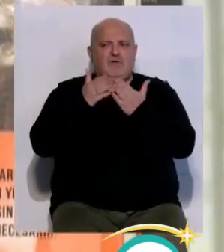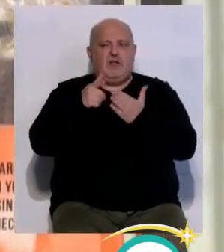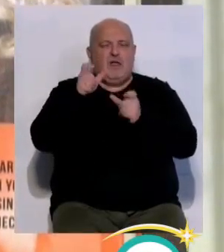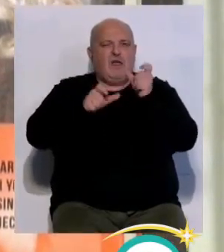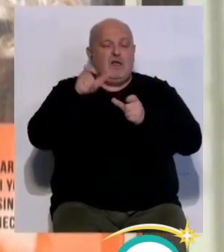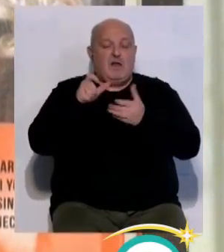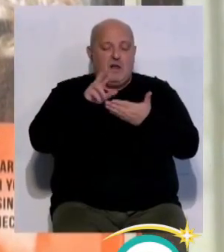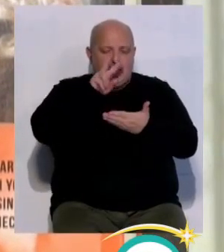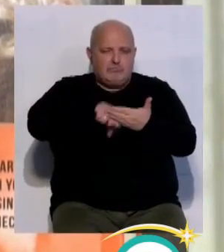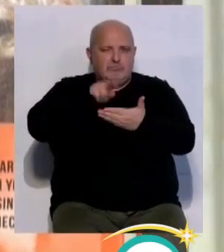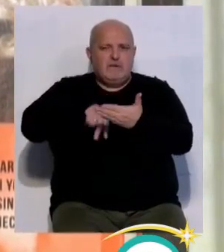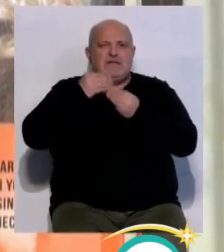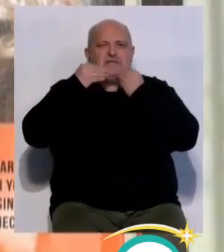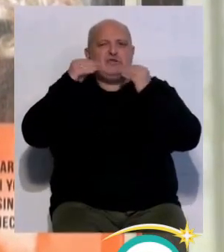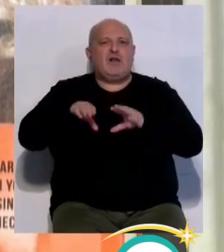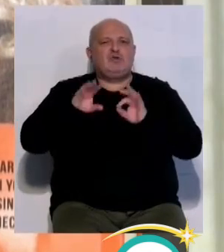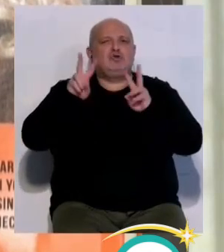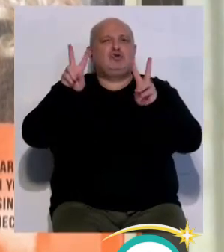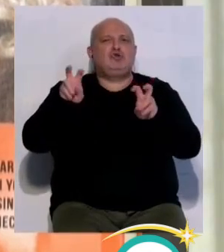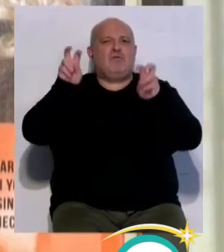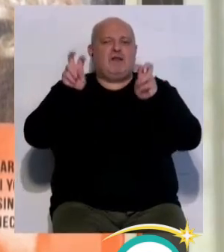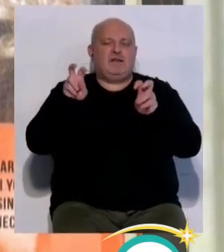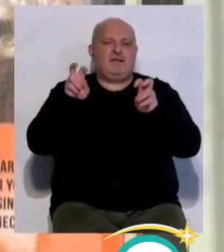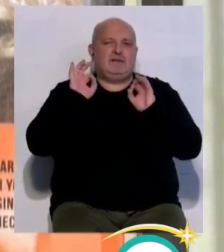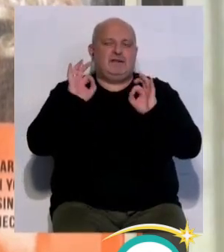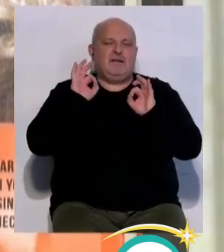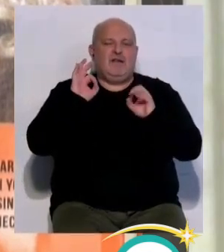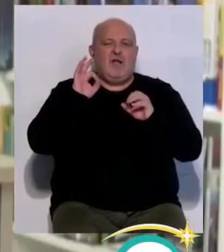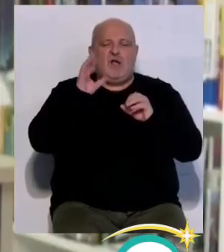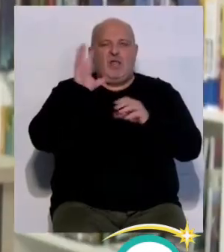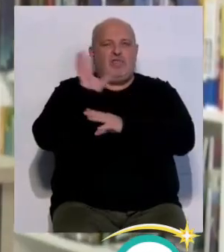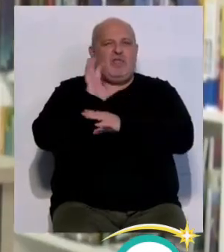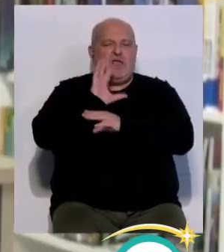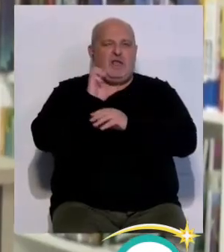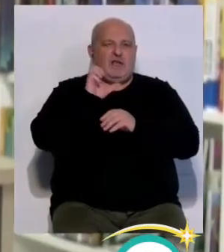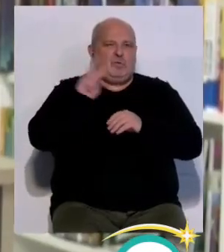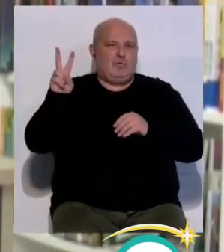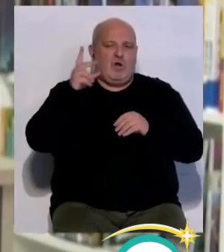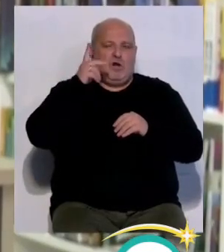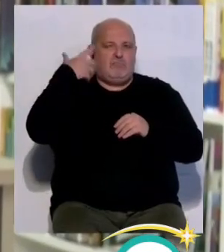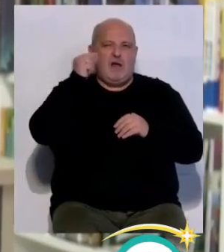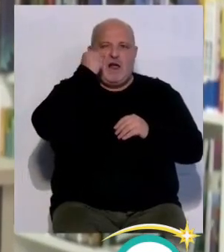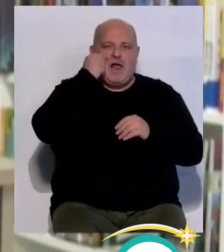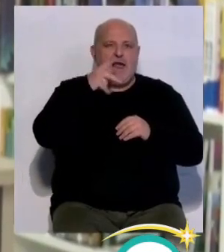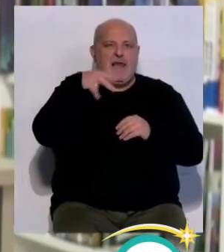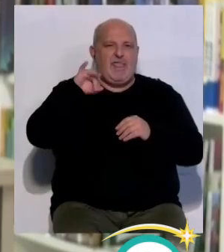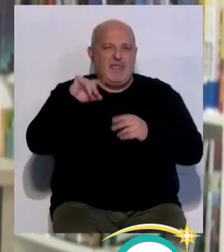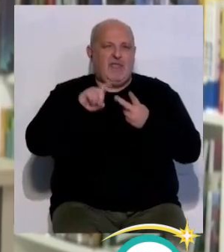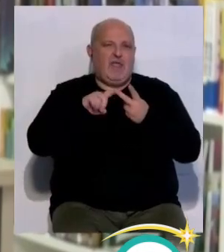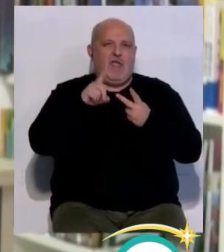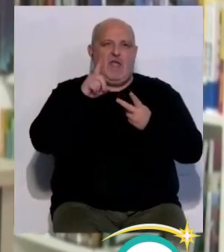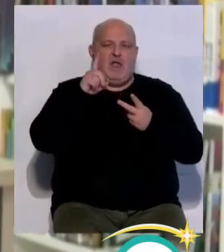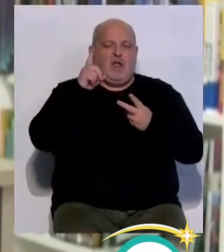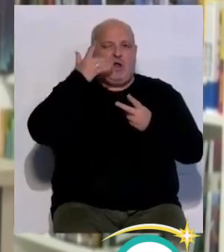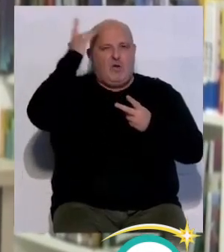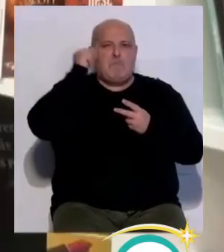gente que se acerque a él va a conocer una historia, la historia del Hollywood del momento, de Estados Unidos del momento, de cómo eran los Kennedy realmente y de cómo eran